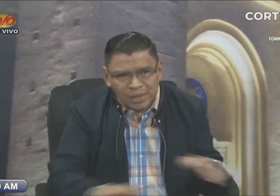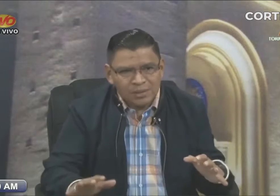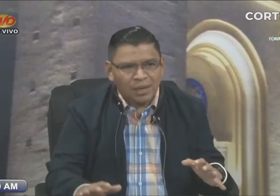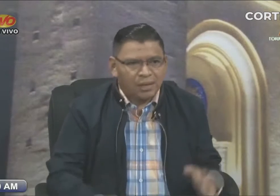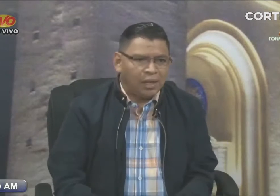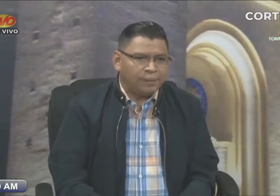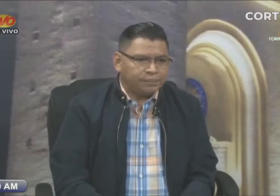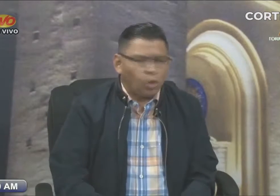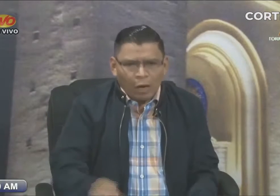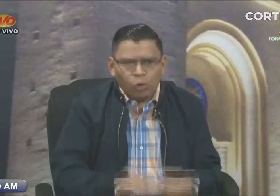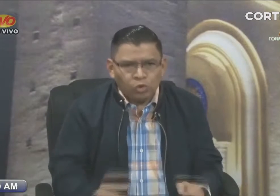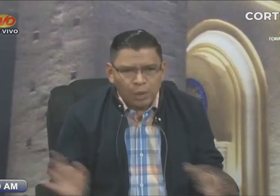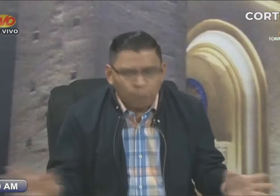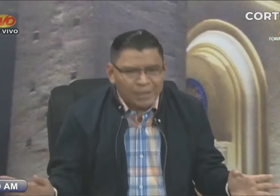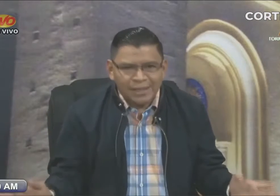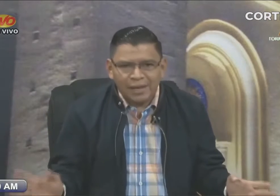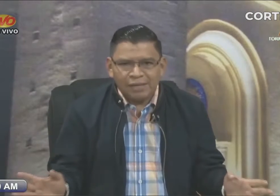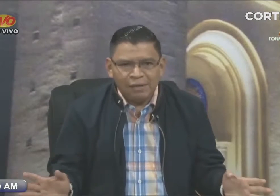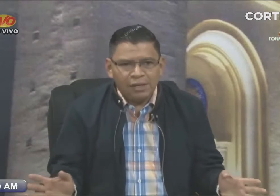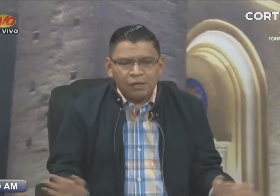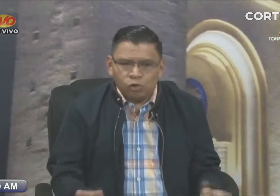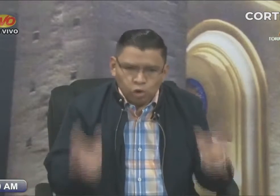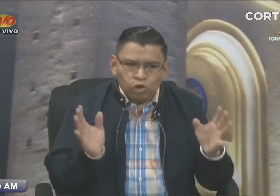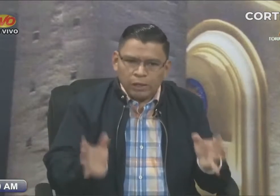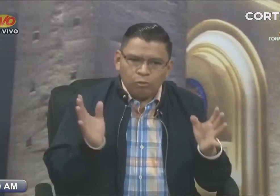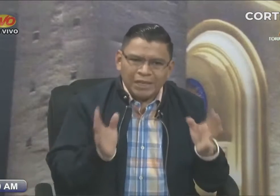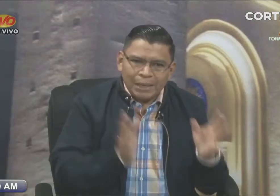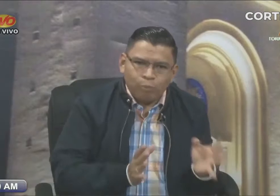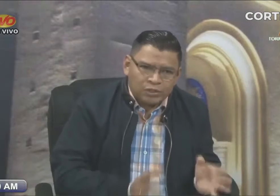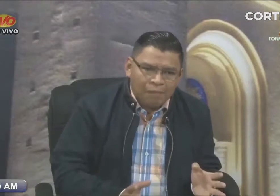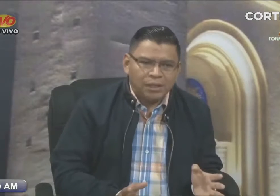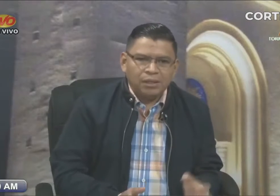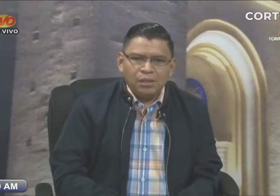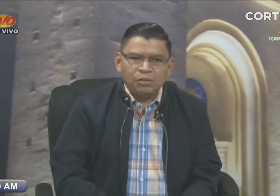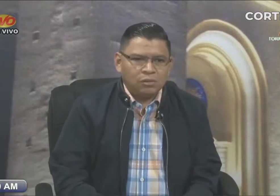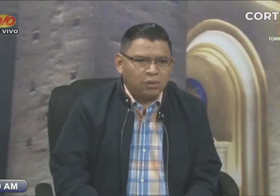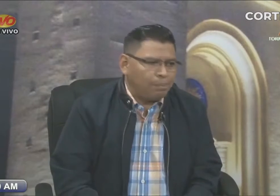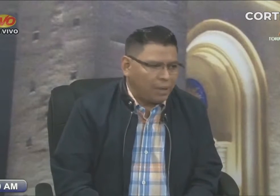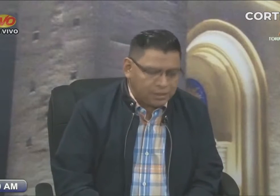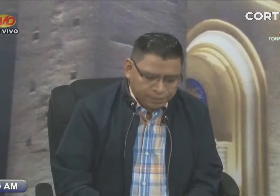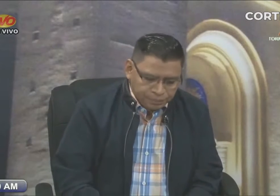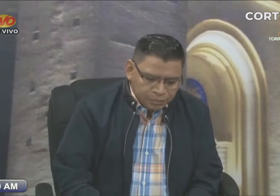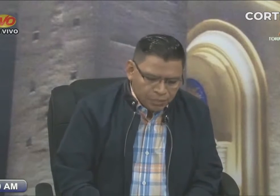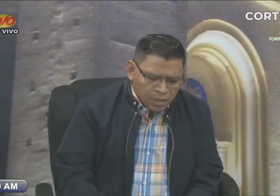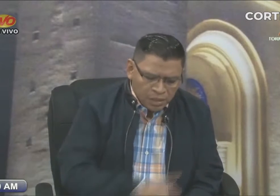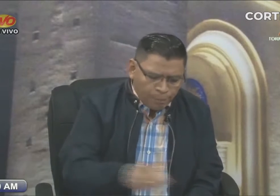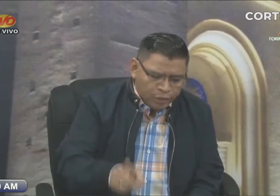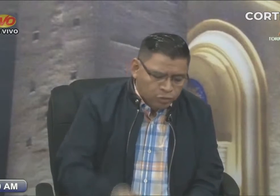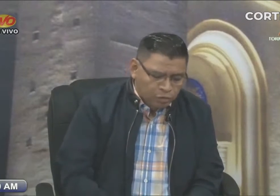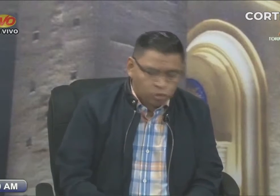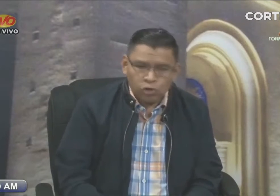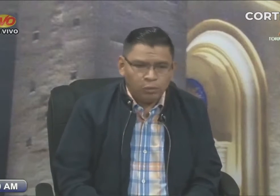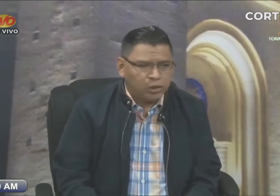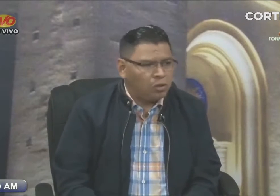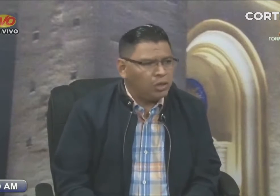de la circunstancia que tenga o la coyuntura política que se vive, nosotros debemos ser responsables con el país. Y es